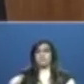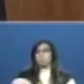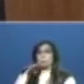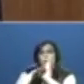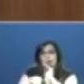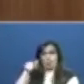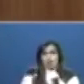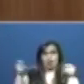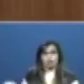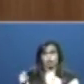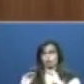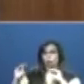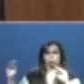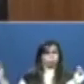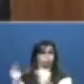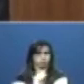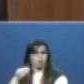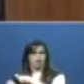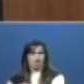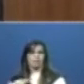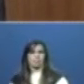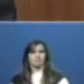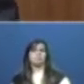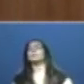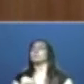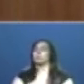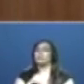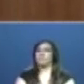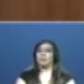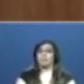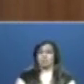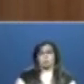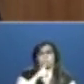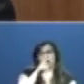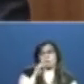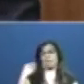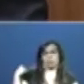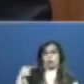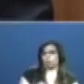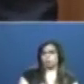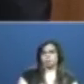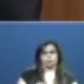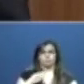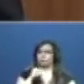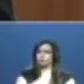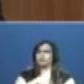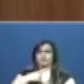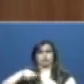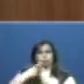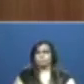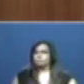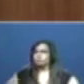programa electoral en no pocas ocasiones a lo largo del último año y medio hemos expresado